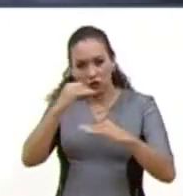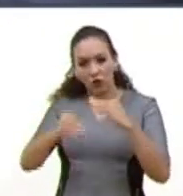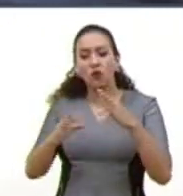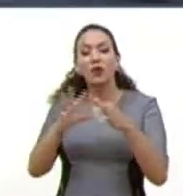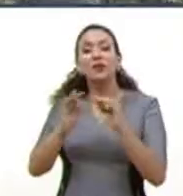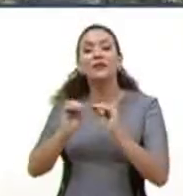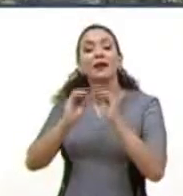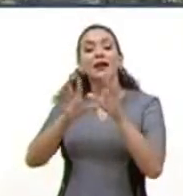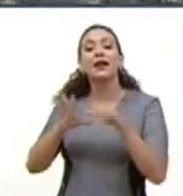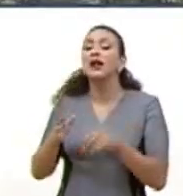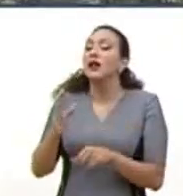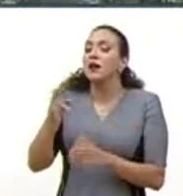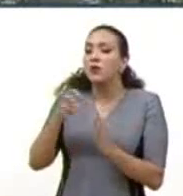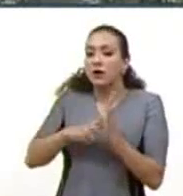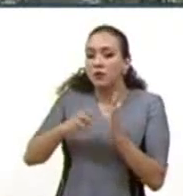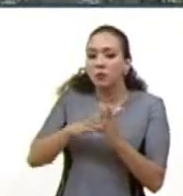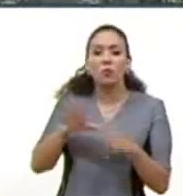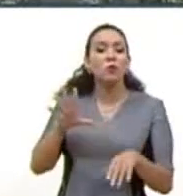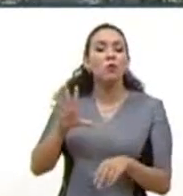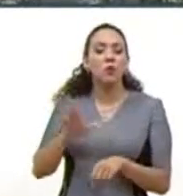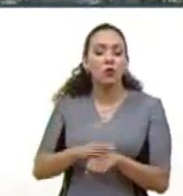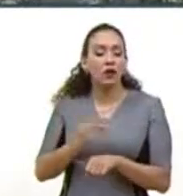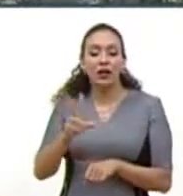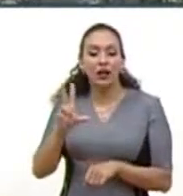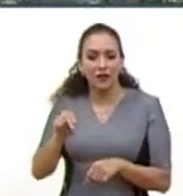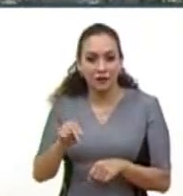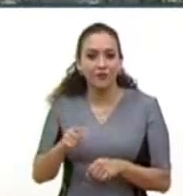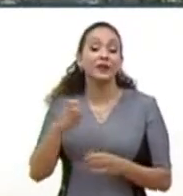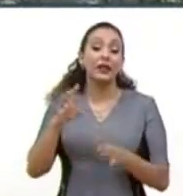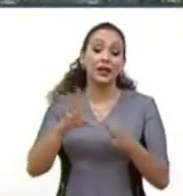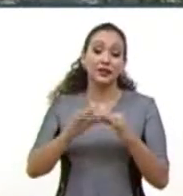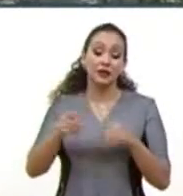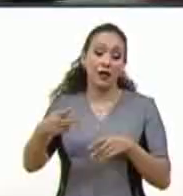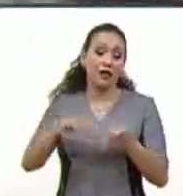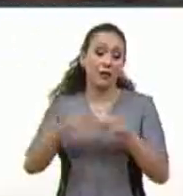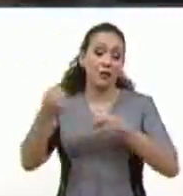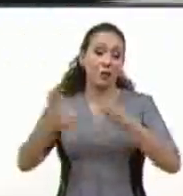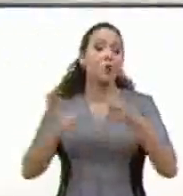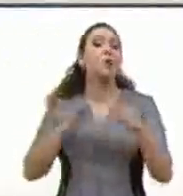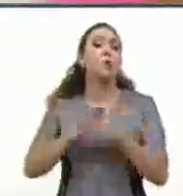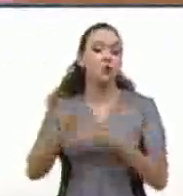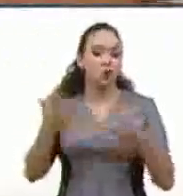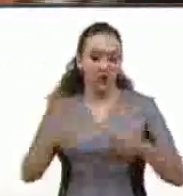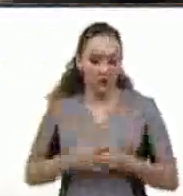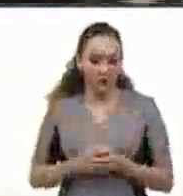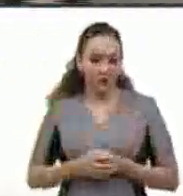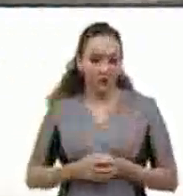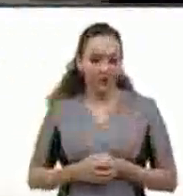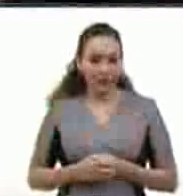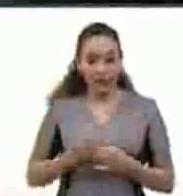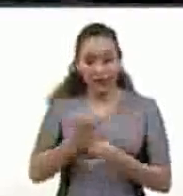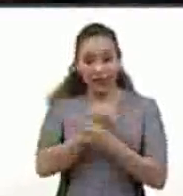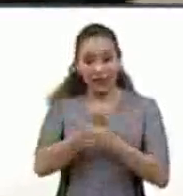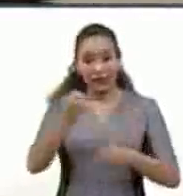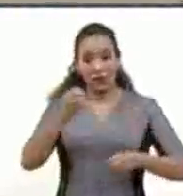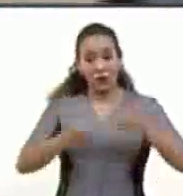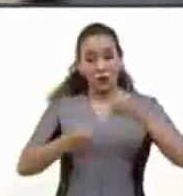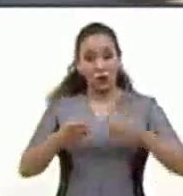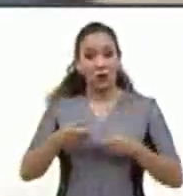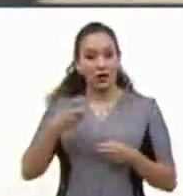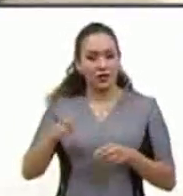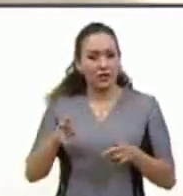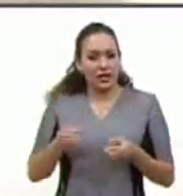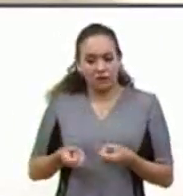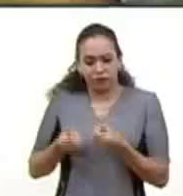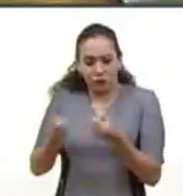del conocimiento de la sociedad el trabajo que desempeñan los juzgadores. Recordaron que la independencia judicial no es un privilegio